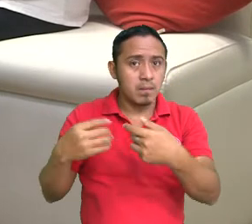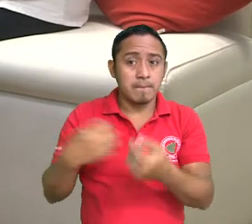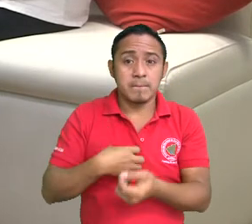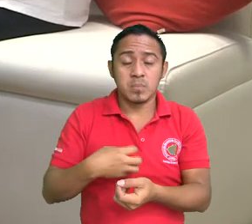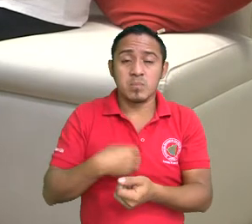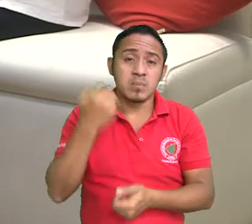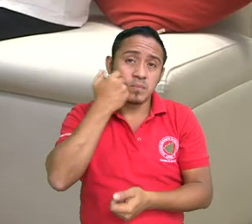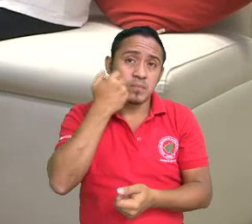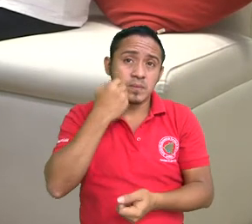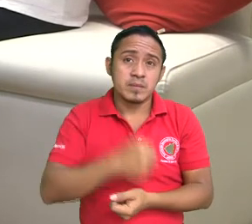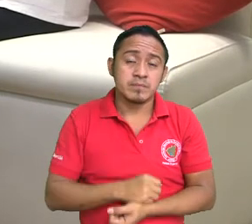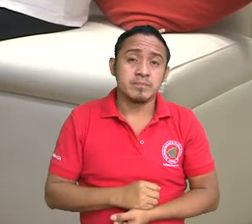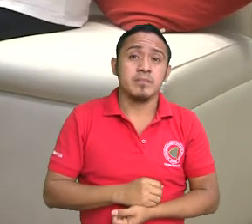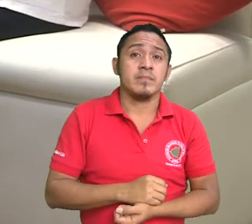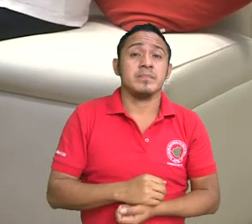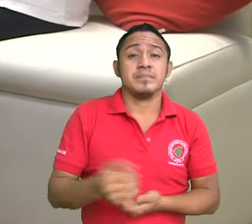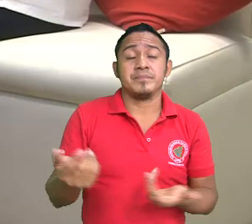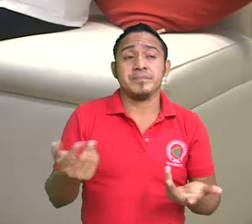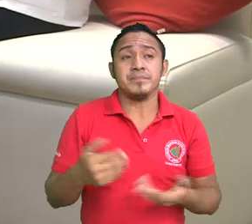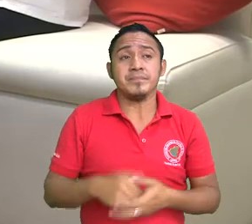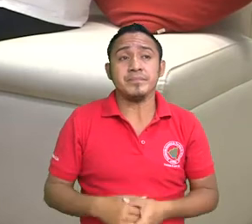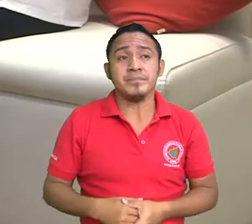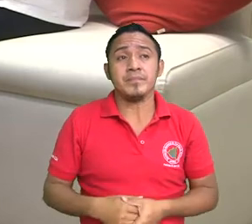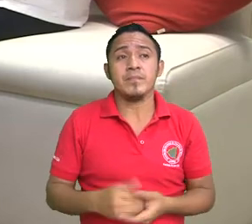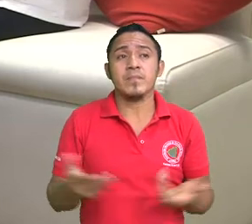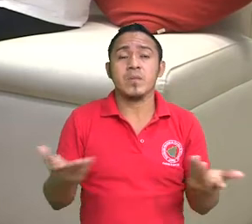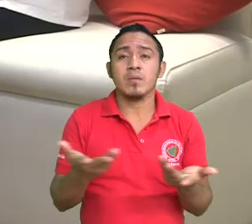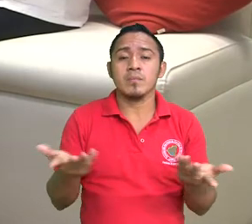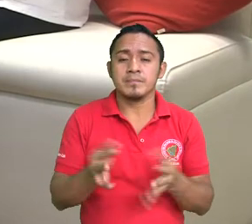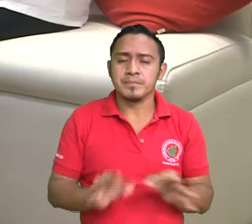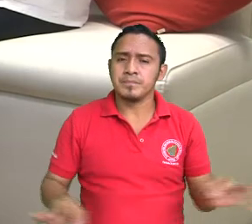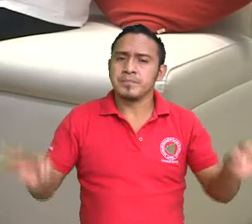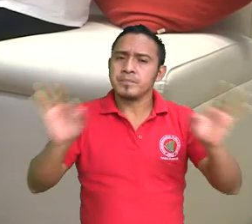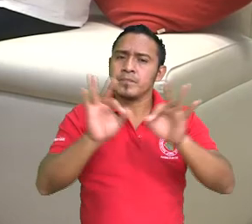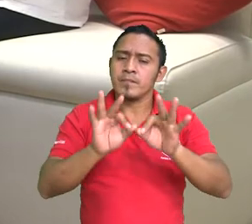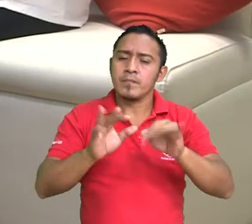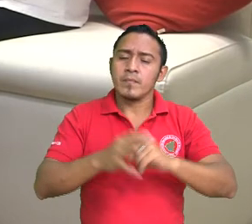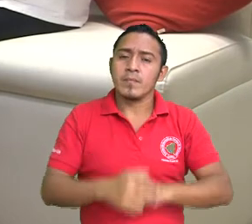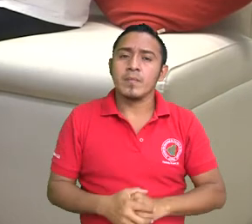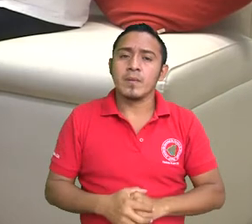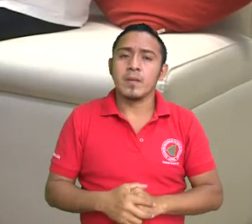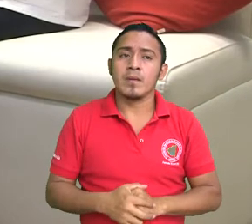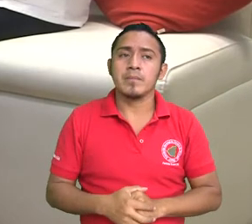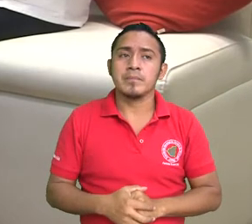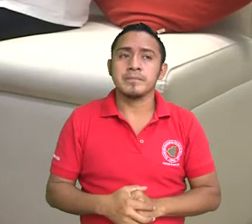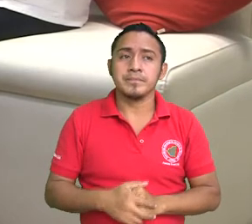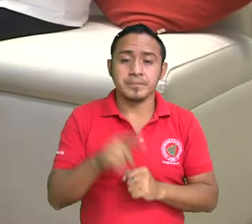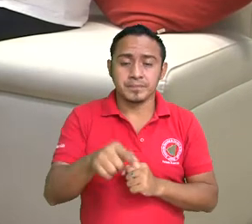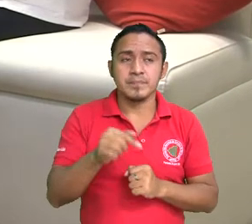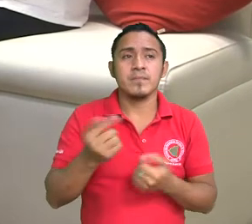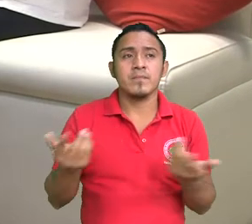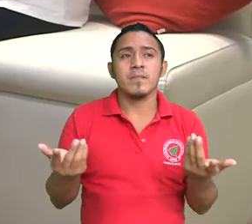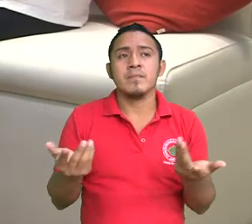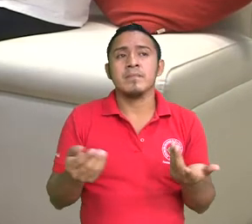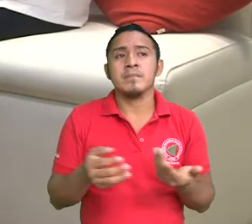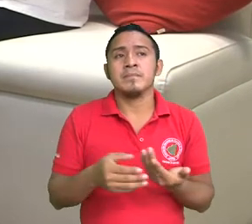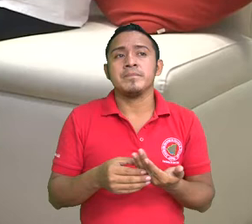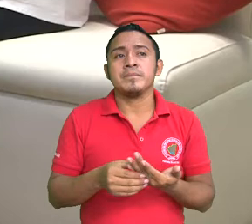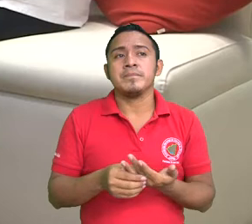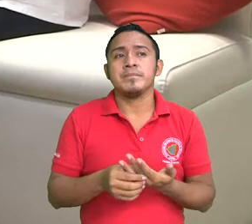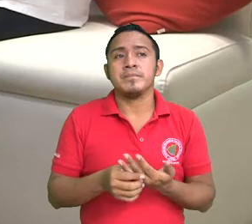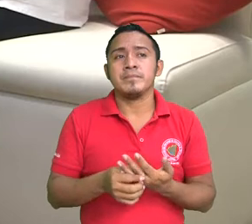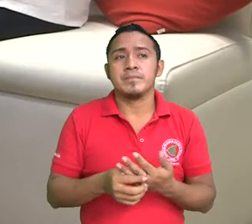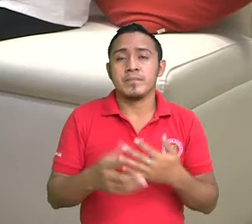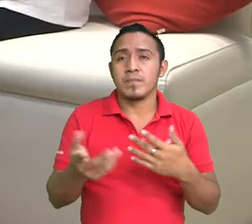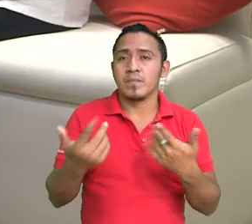quimioterapia, de la radiación también. Ahora, ¿qué tan importante, por ejemplo, es con esto de la competencia de